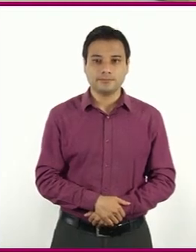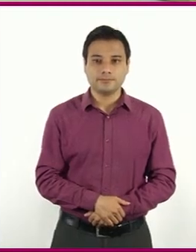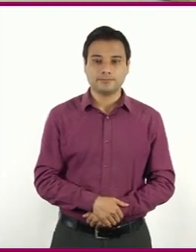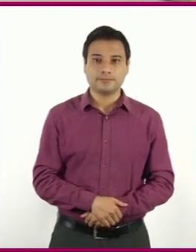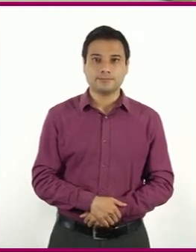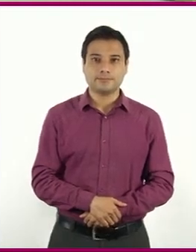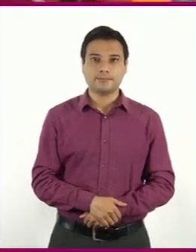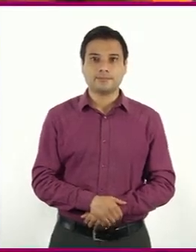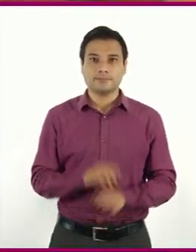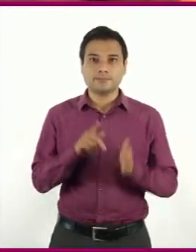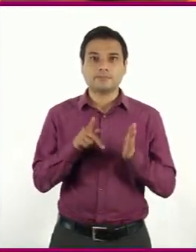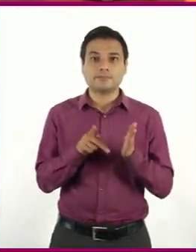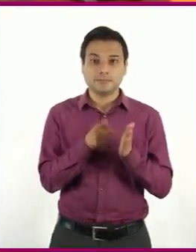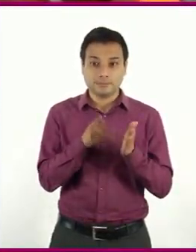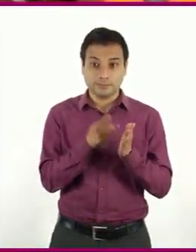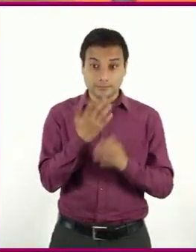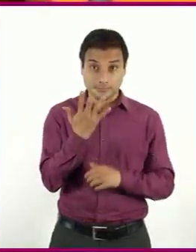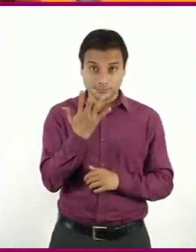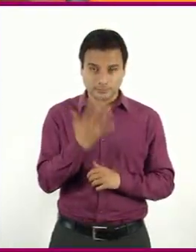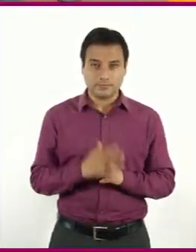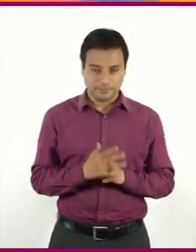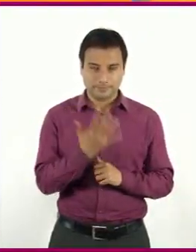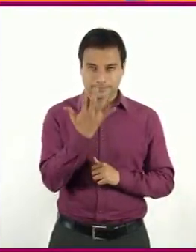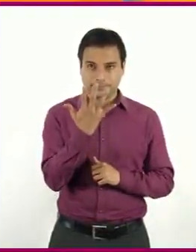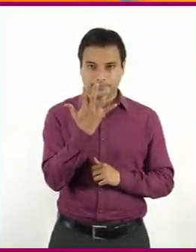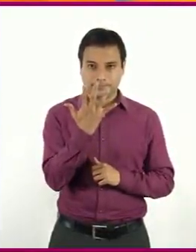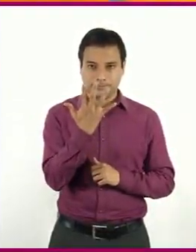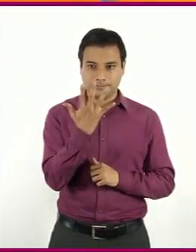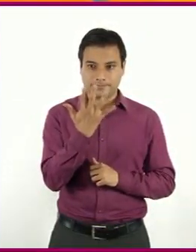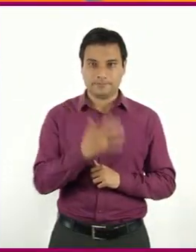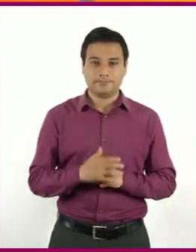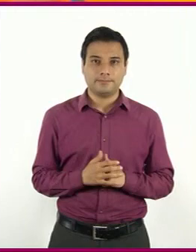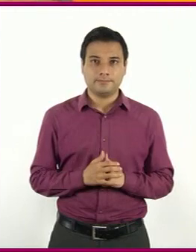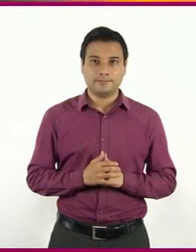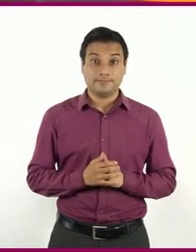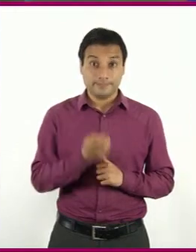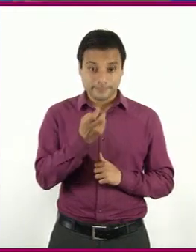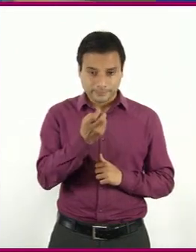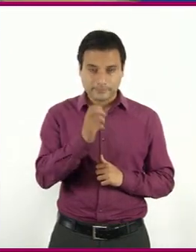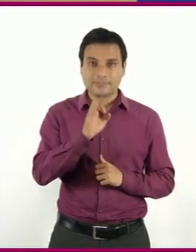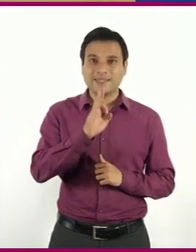¿Igual 5, maestro? 5. Muy bien, Daniel. Ahí ya estamos fildeando. 3.